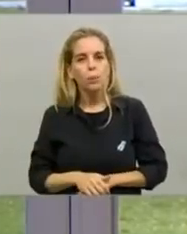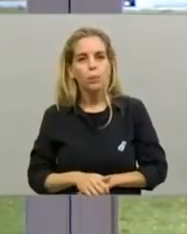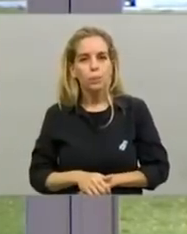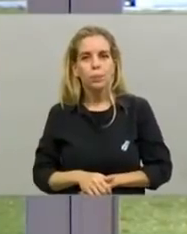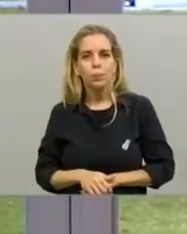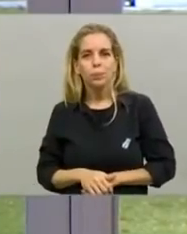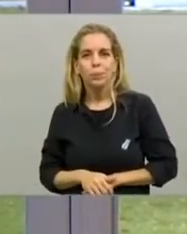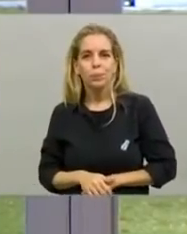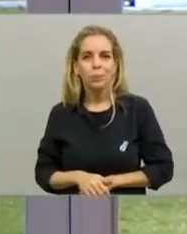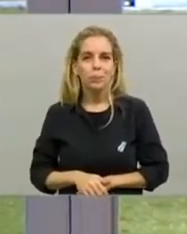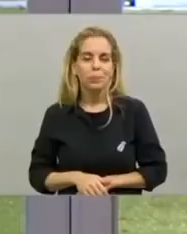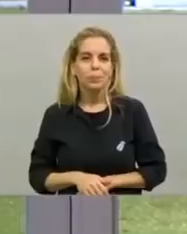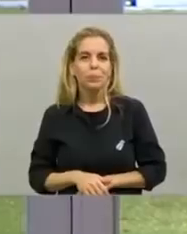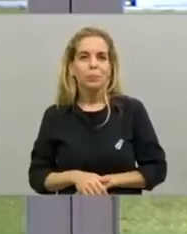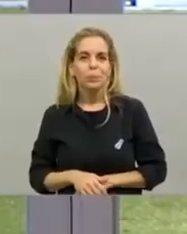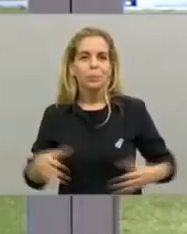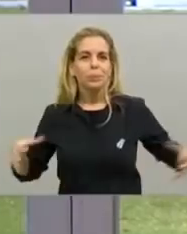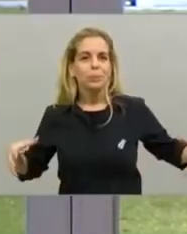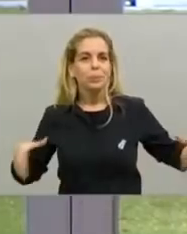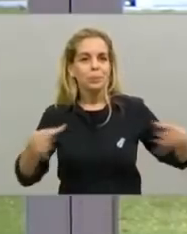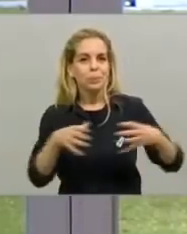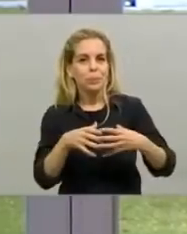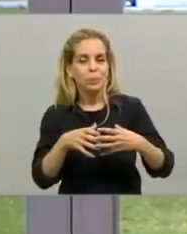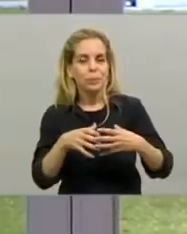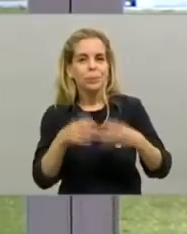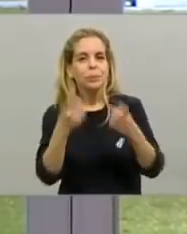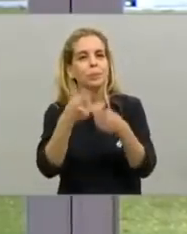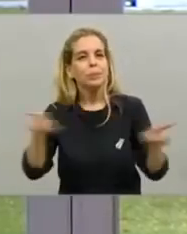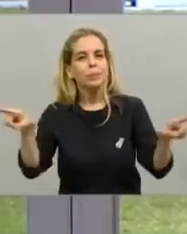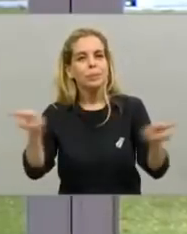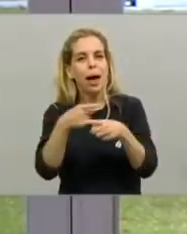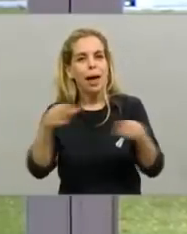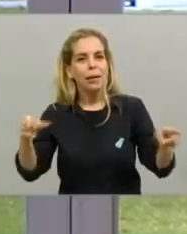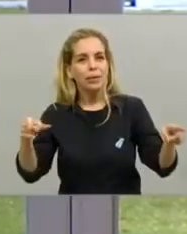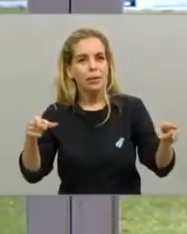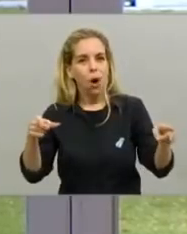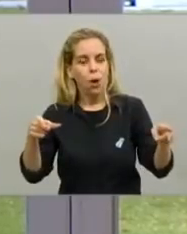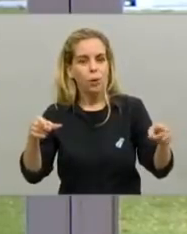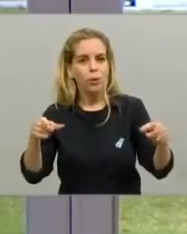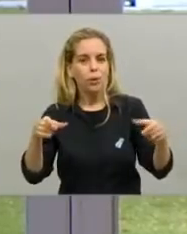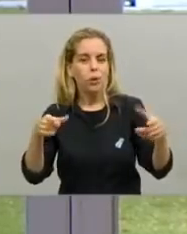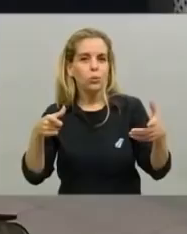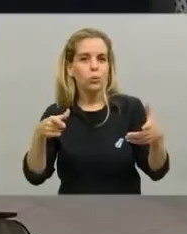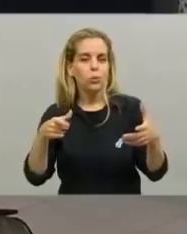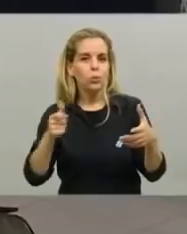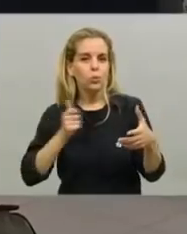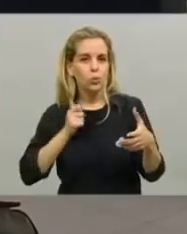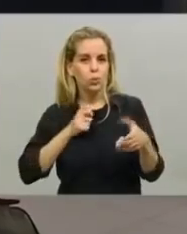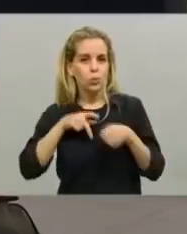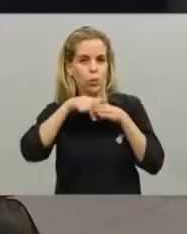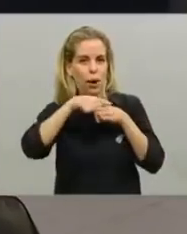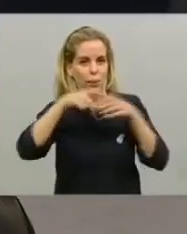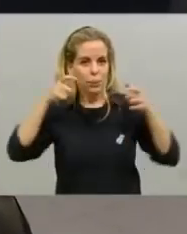ejecutada por la banda del Regimiento de Patricios. Por favor.